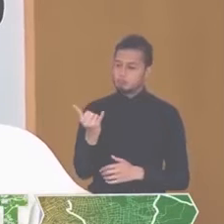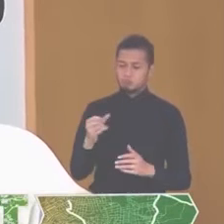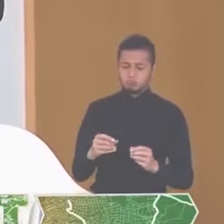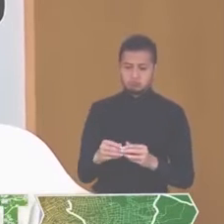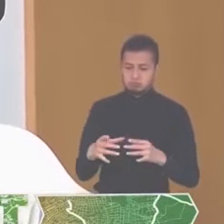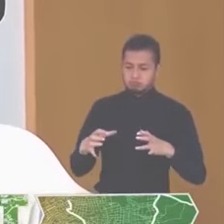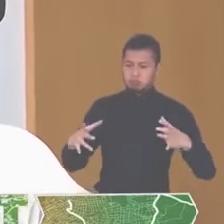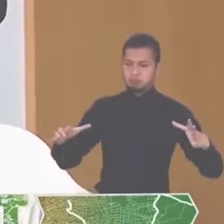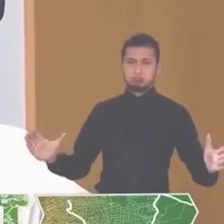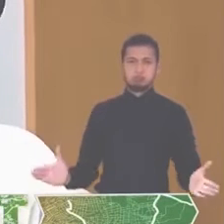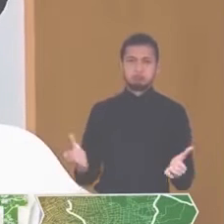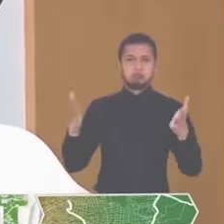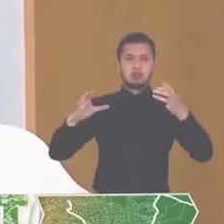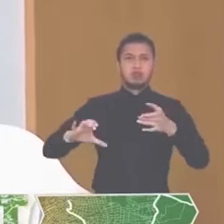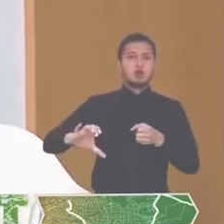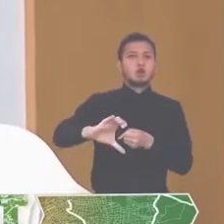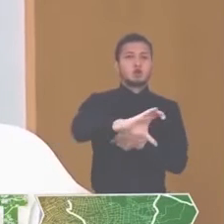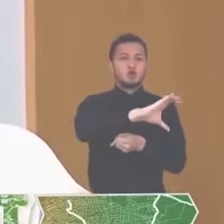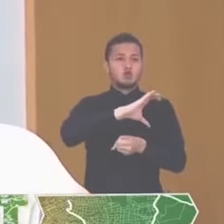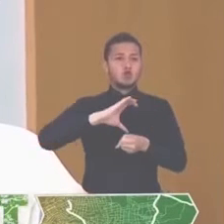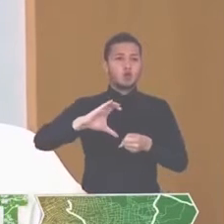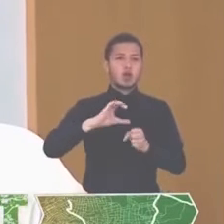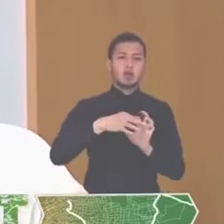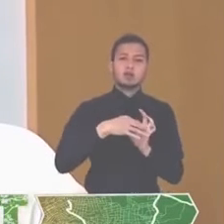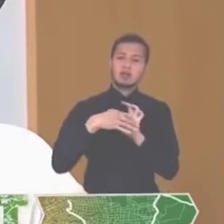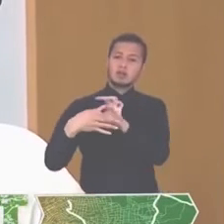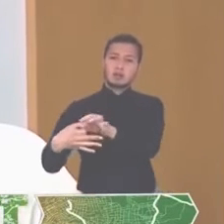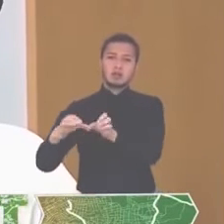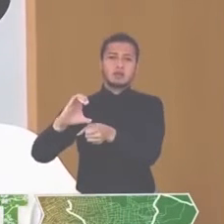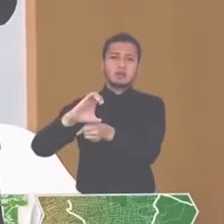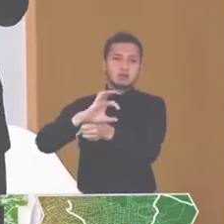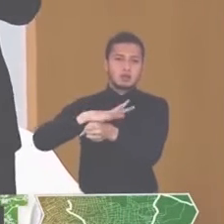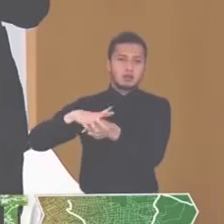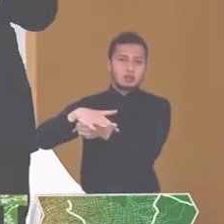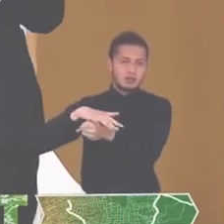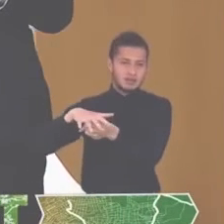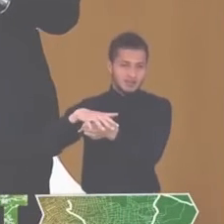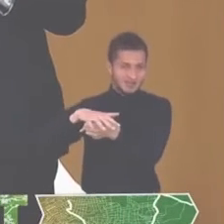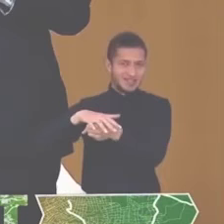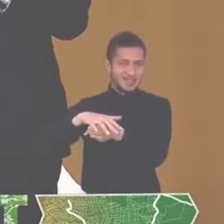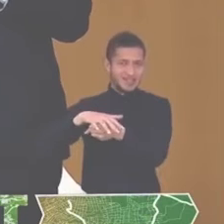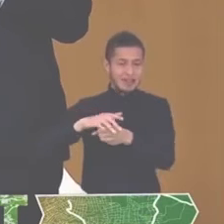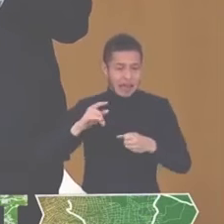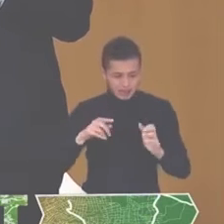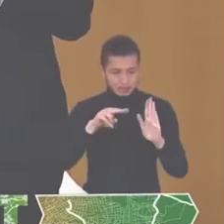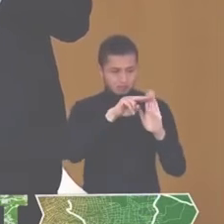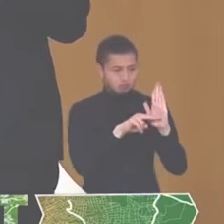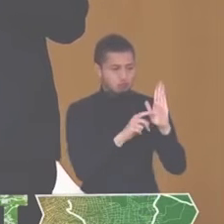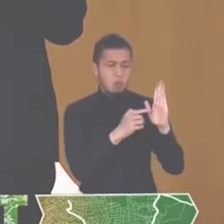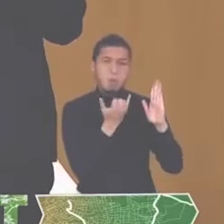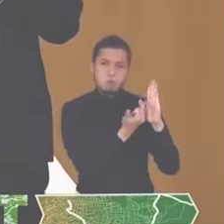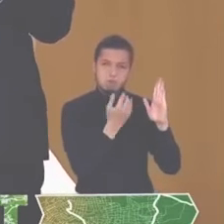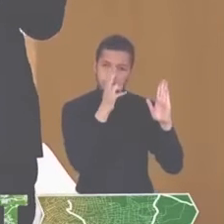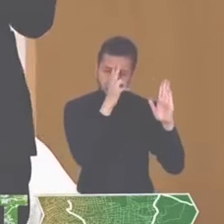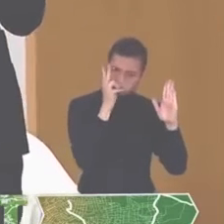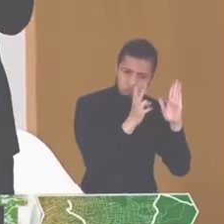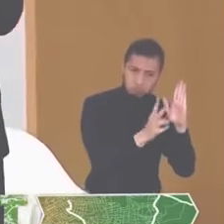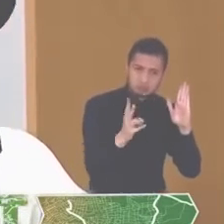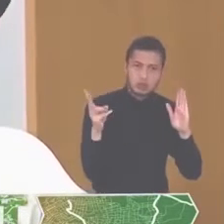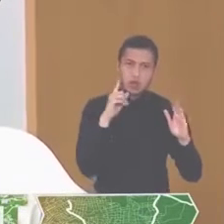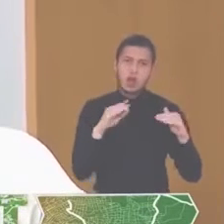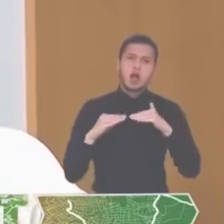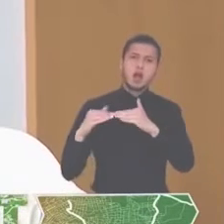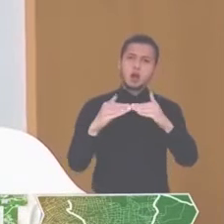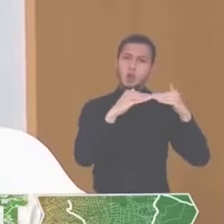plantea el hecho de la participación ciudadana y uno de los énfasis o con lo que arranca el documento Mercedes diciendo que la participación fue muy escasa,